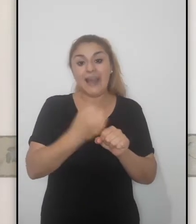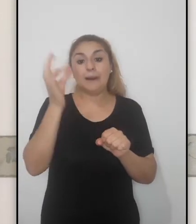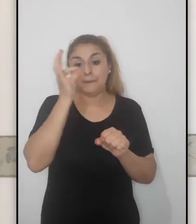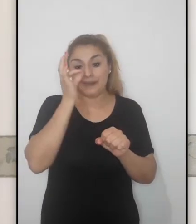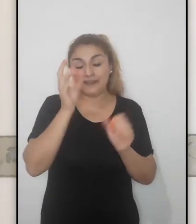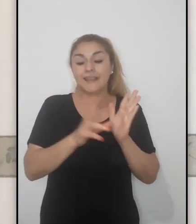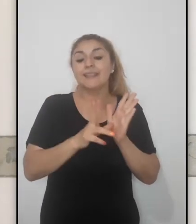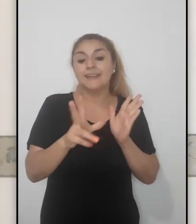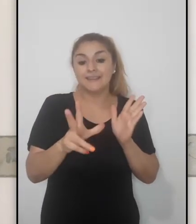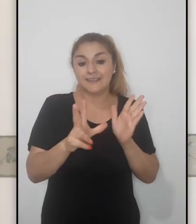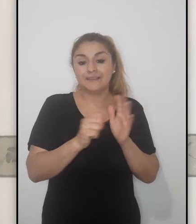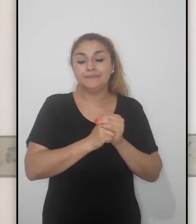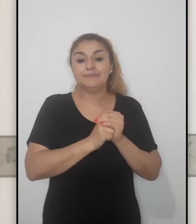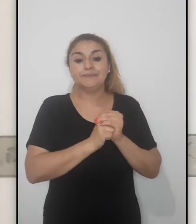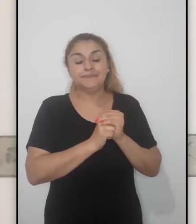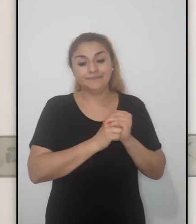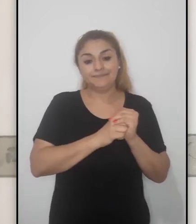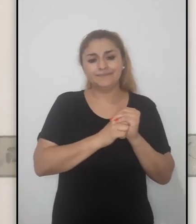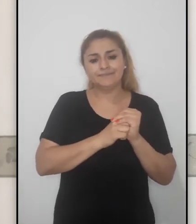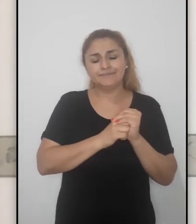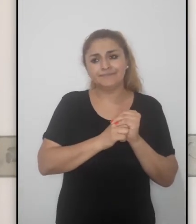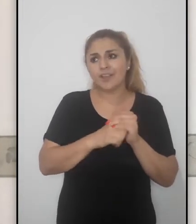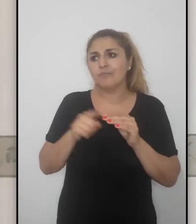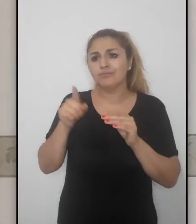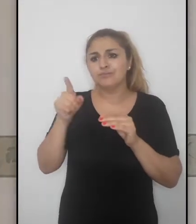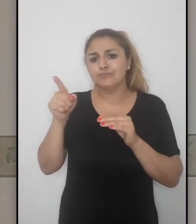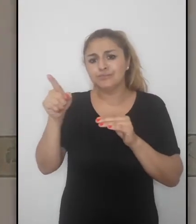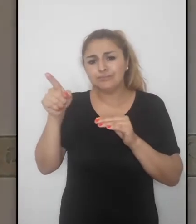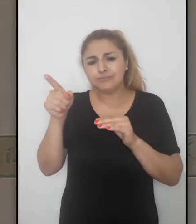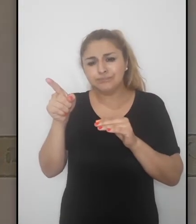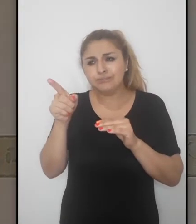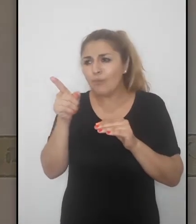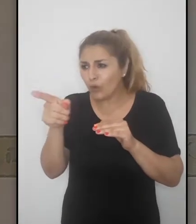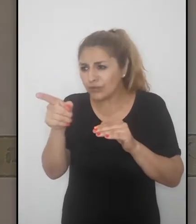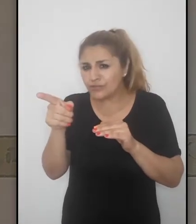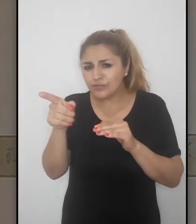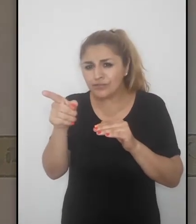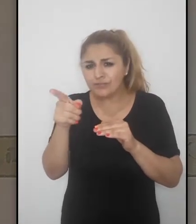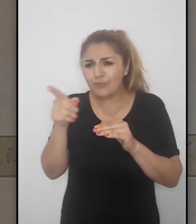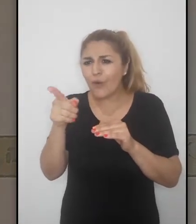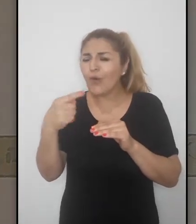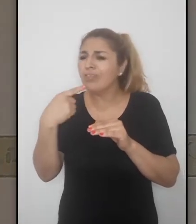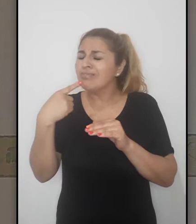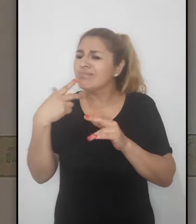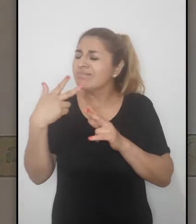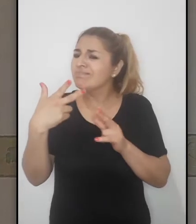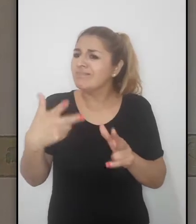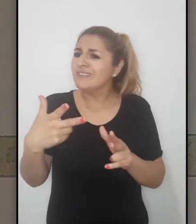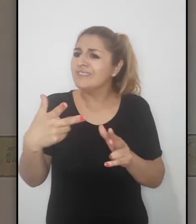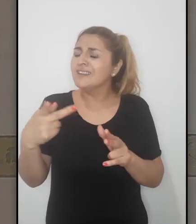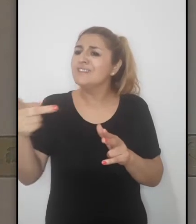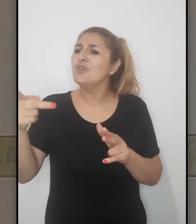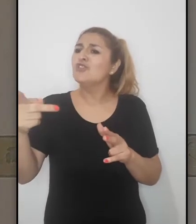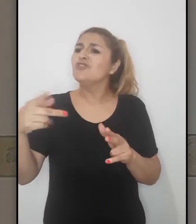20 dice así porque dices por qué porque vos